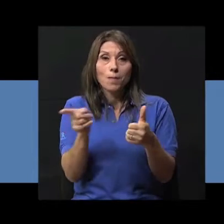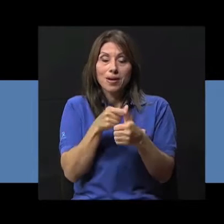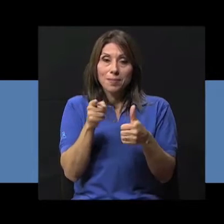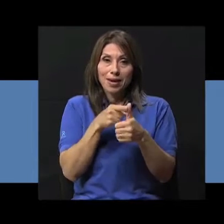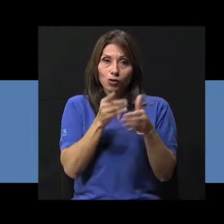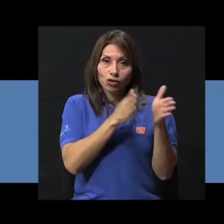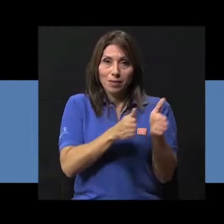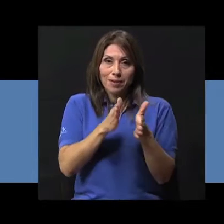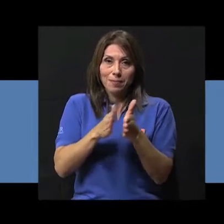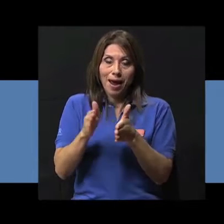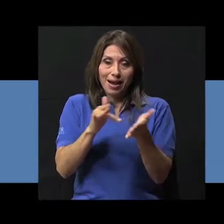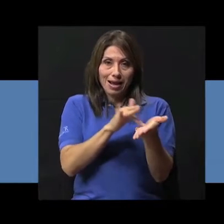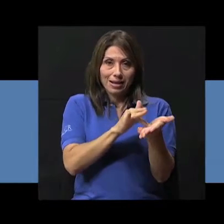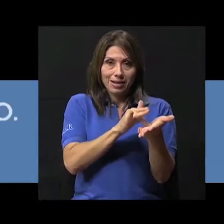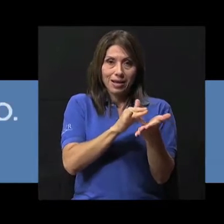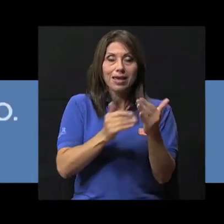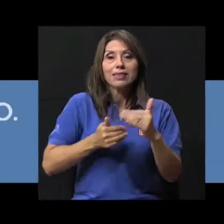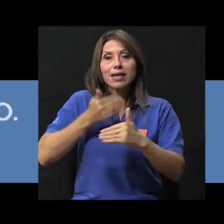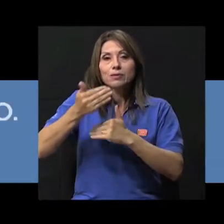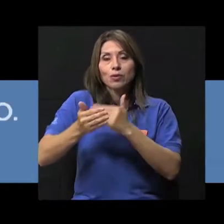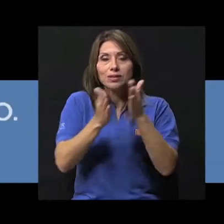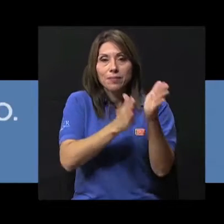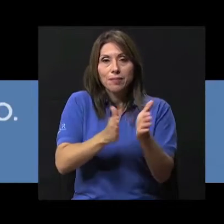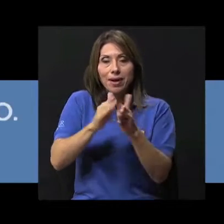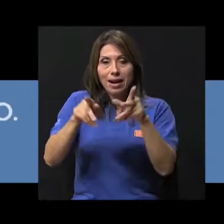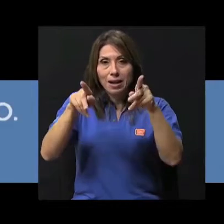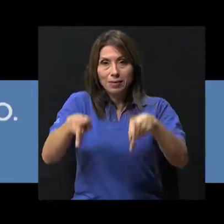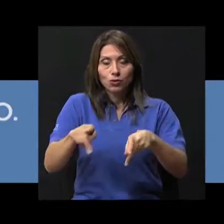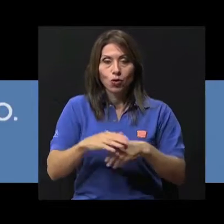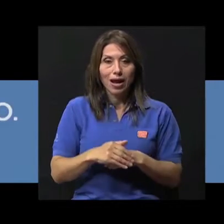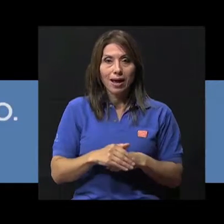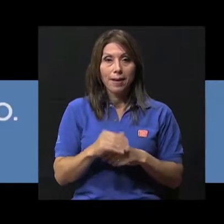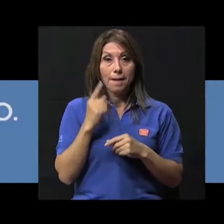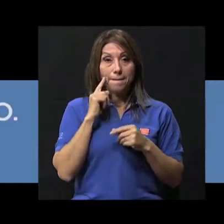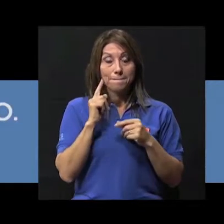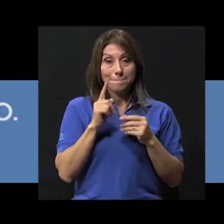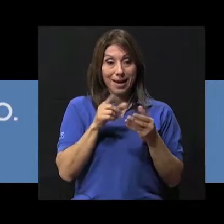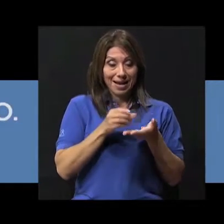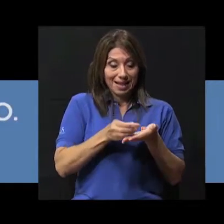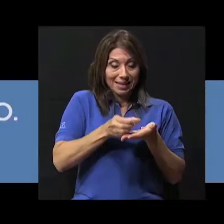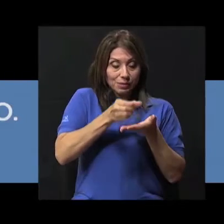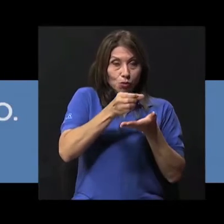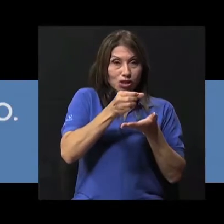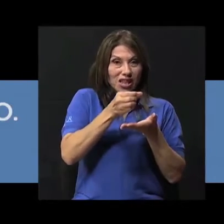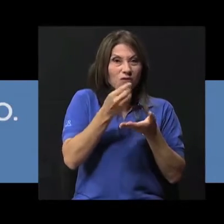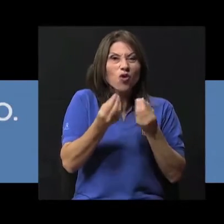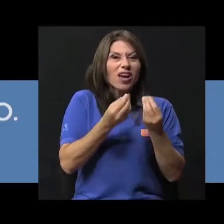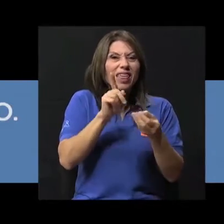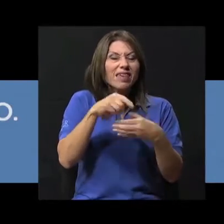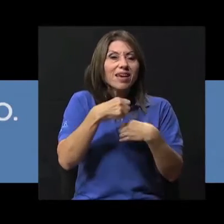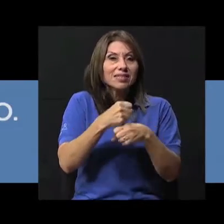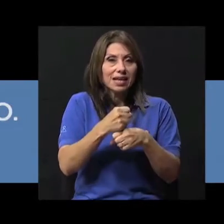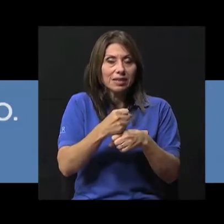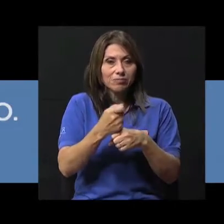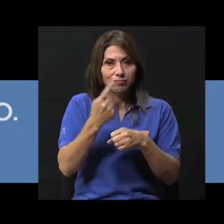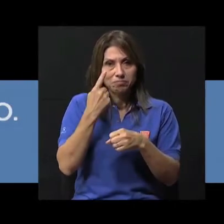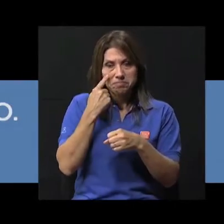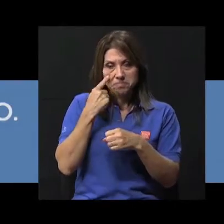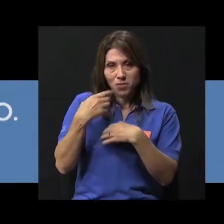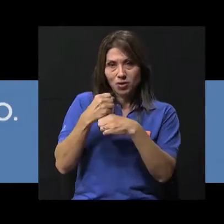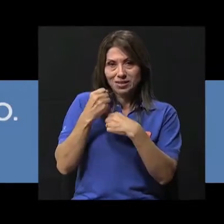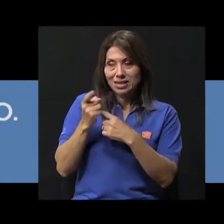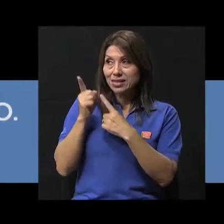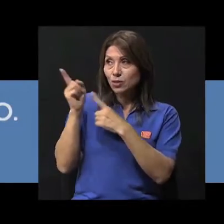el dispositivo y después se prepara la persona. Entonces, para preparar el dispositivo, únicamente lo que hay que hacer es quitar la